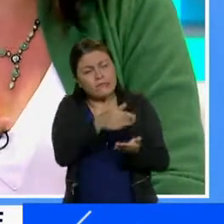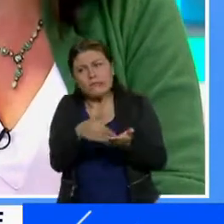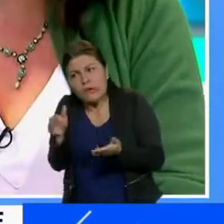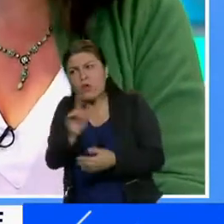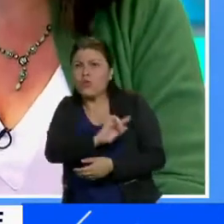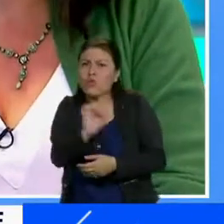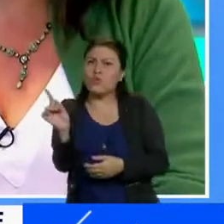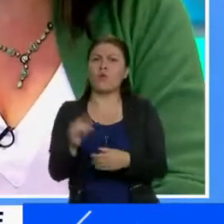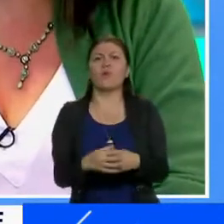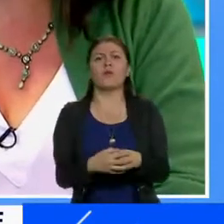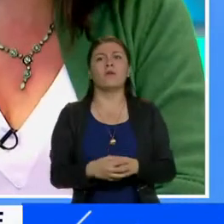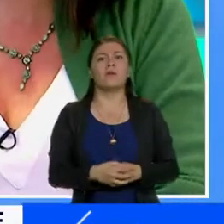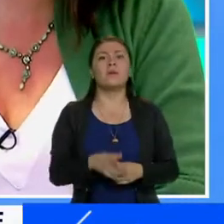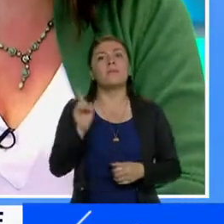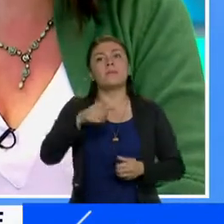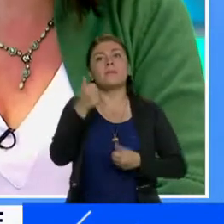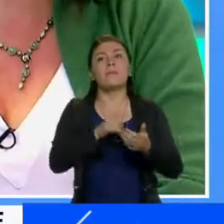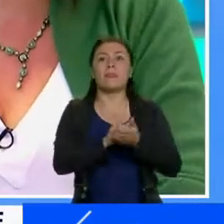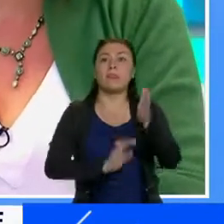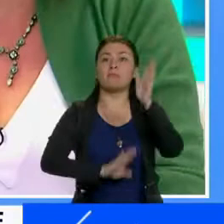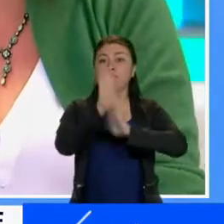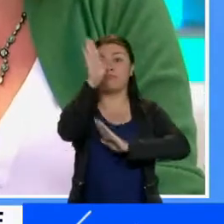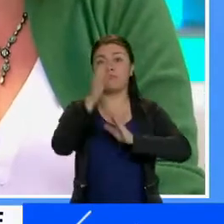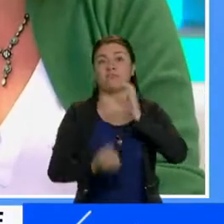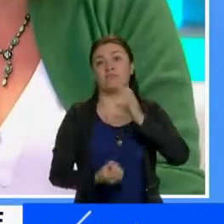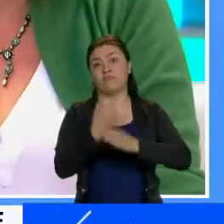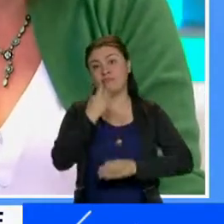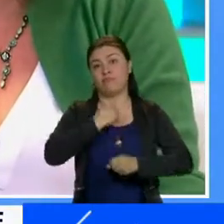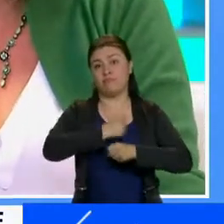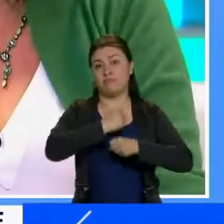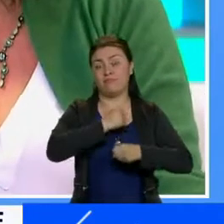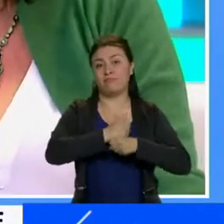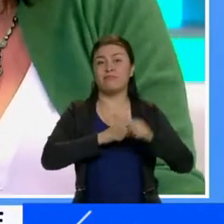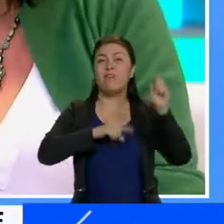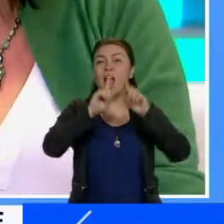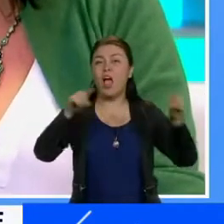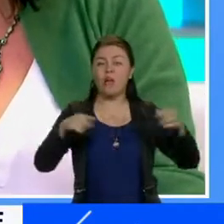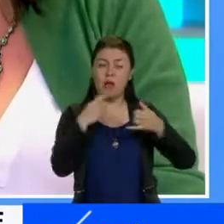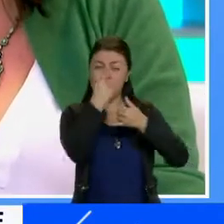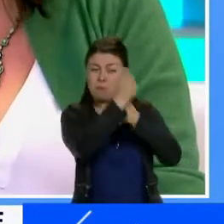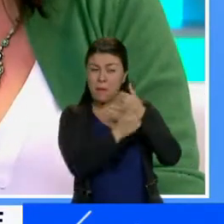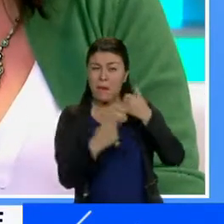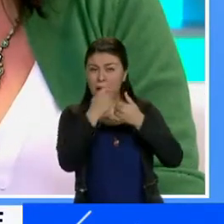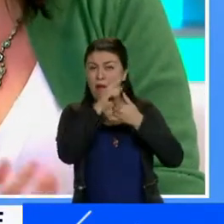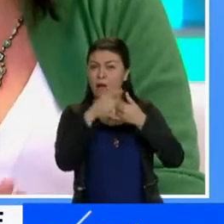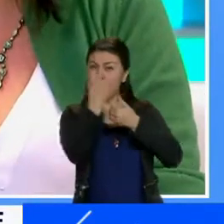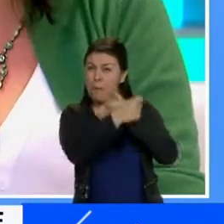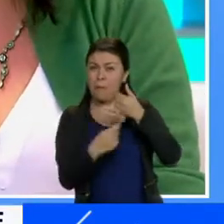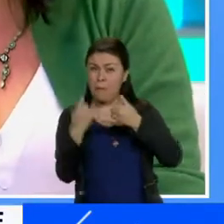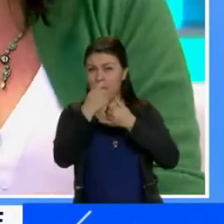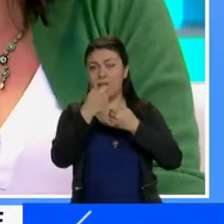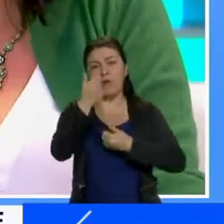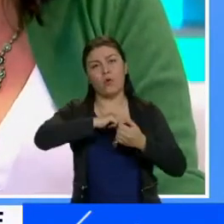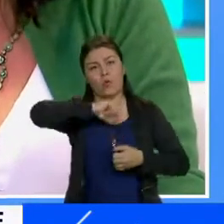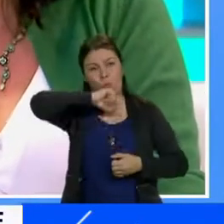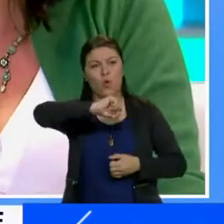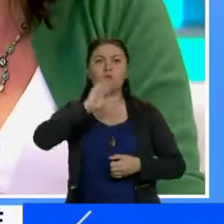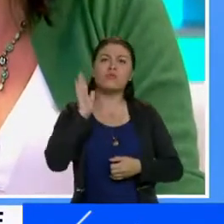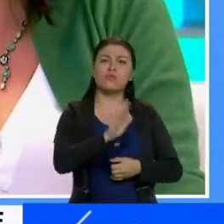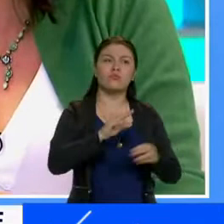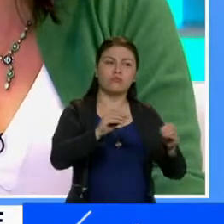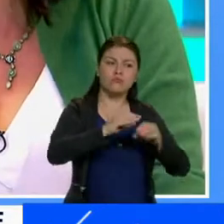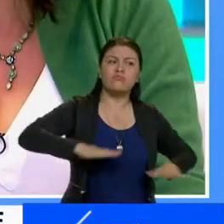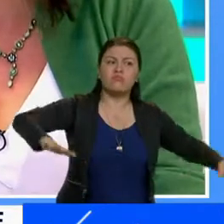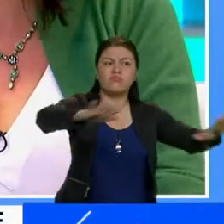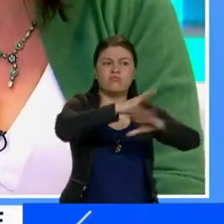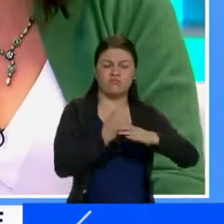Los desarrollos productivos que se dan en algunas regiones tienen mucho que ver con las vocaciones productivas de sus